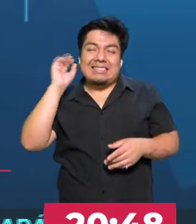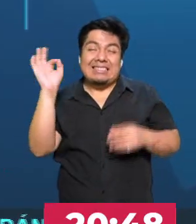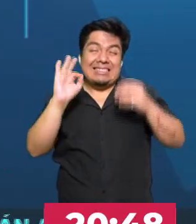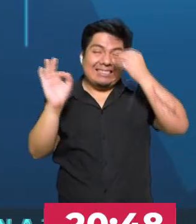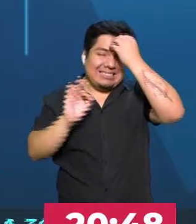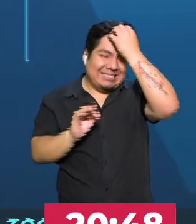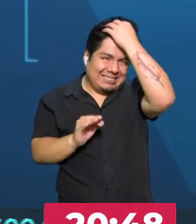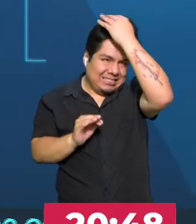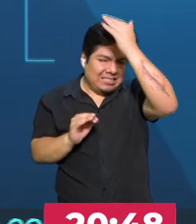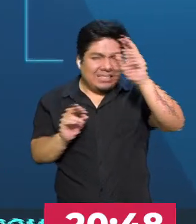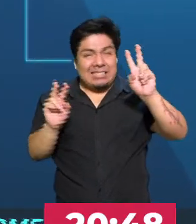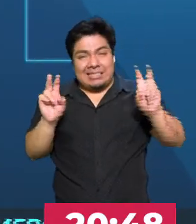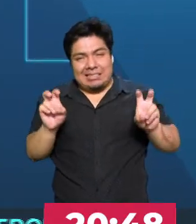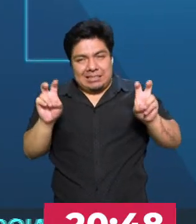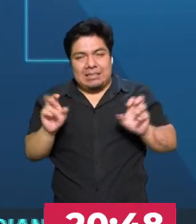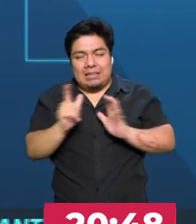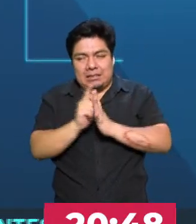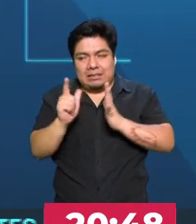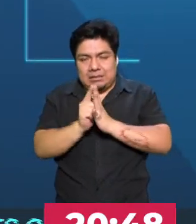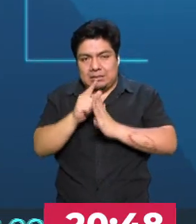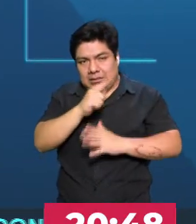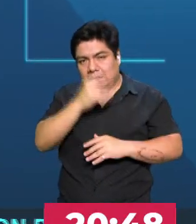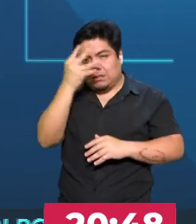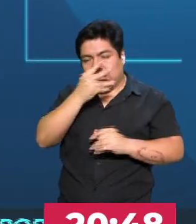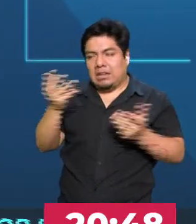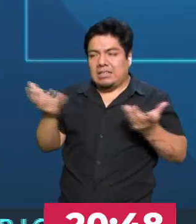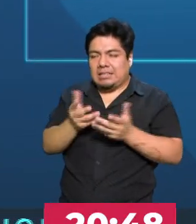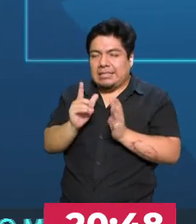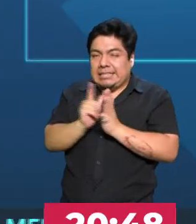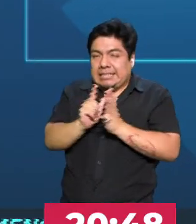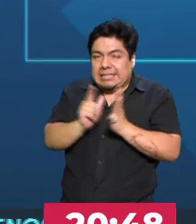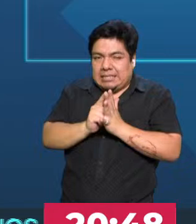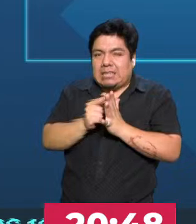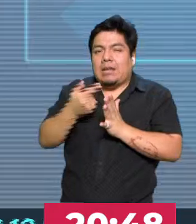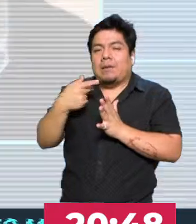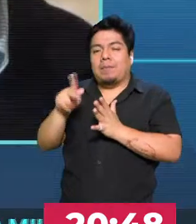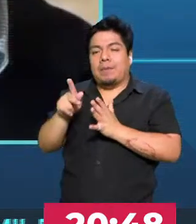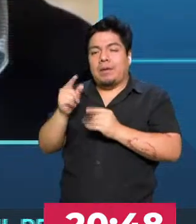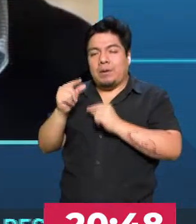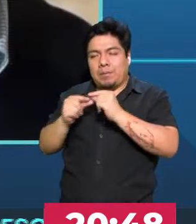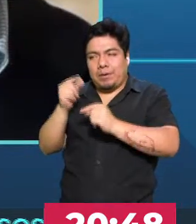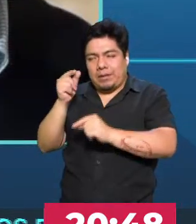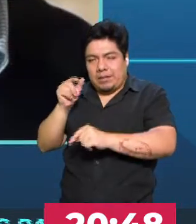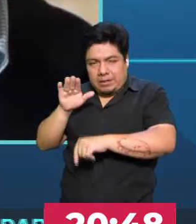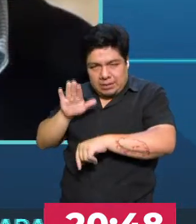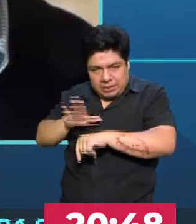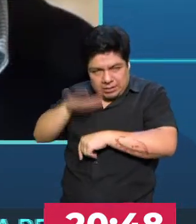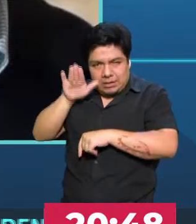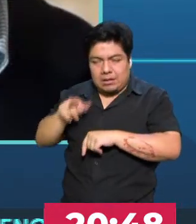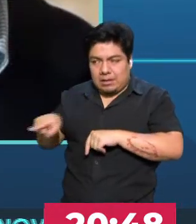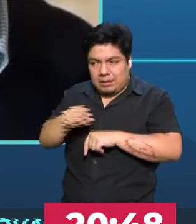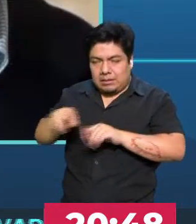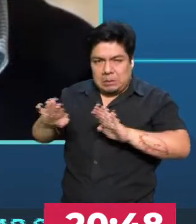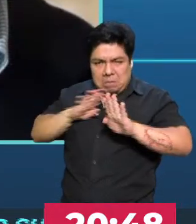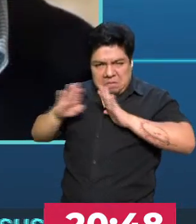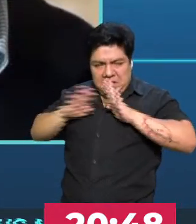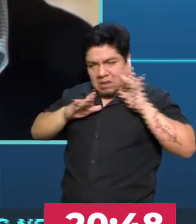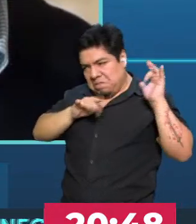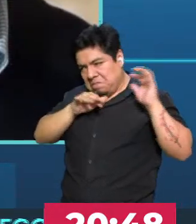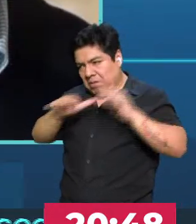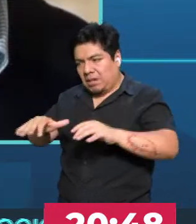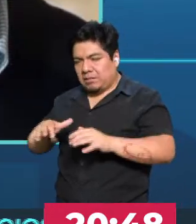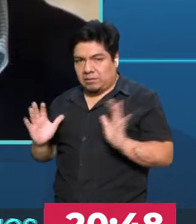es legal de alguna forma lo que realizó Donald Trump el fin de semana, se extralimitó también, ¿no?, al ejercer la Guardia Nacional en